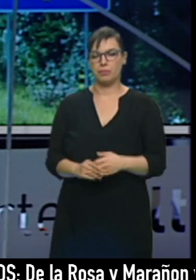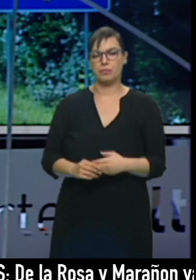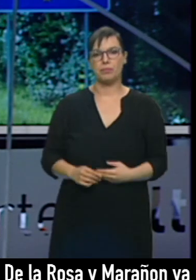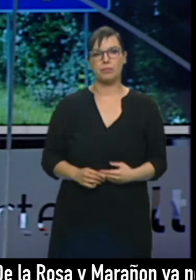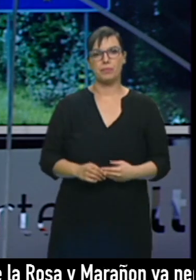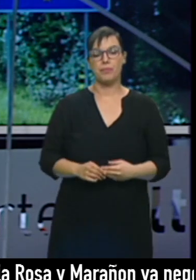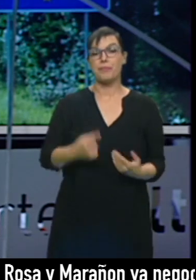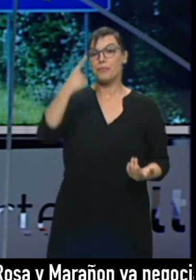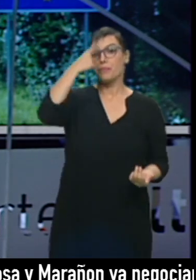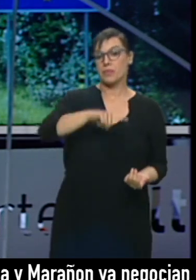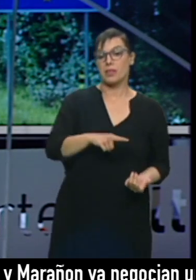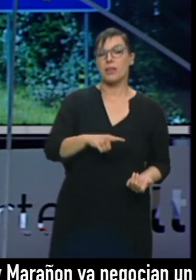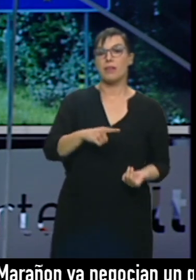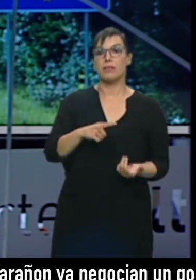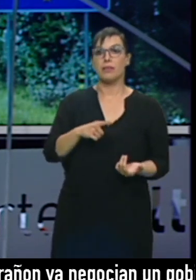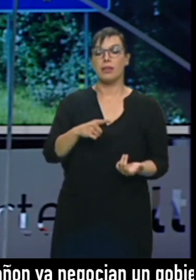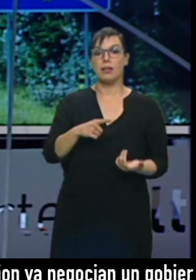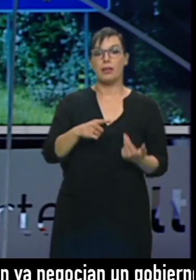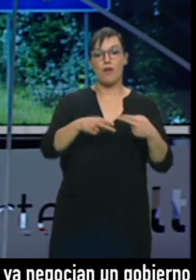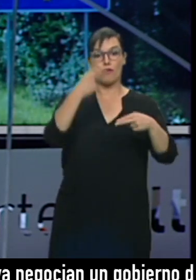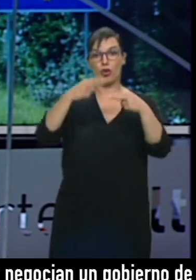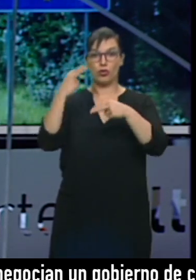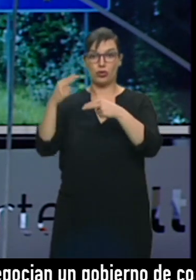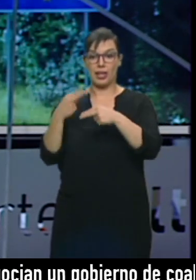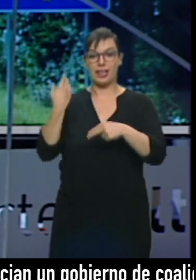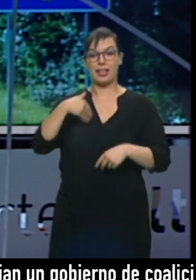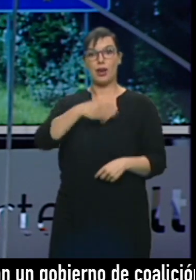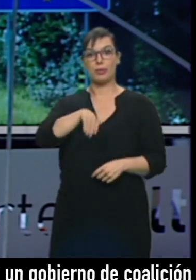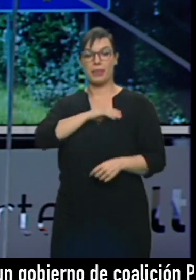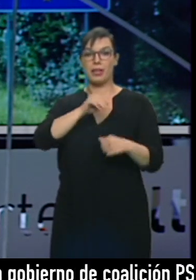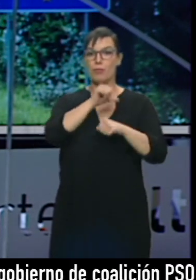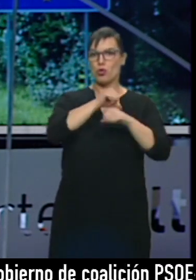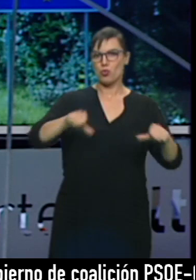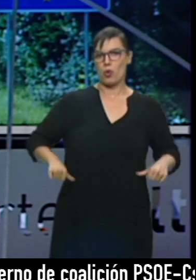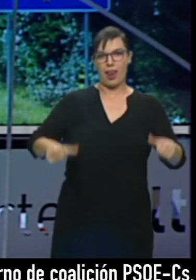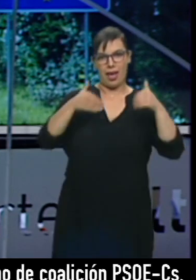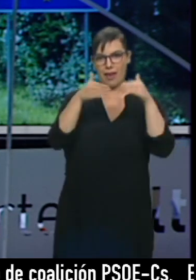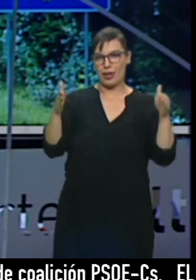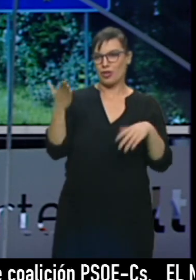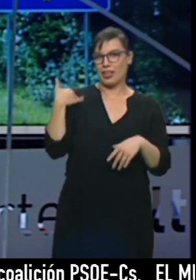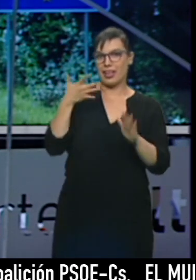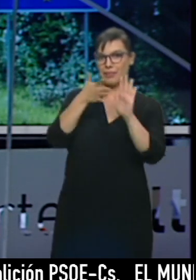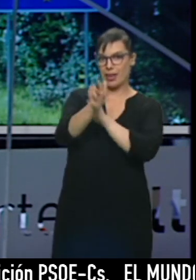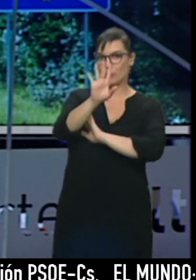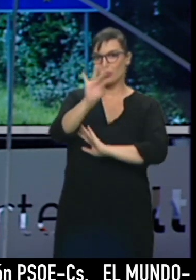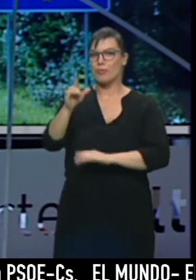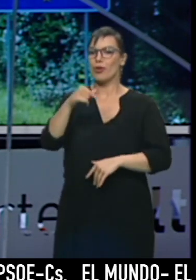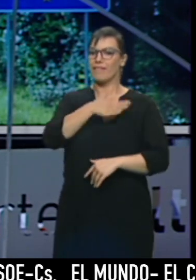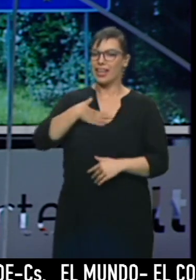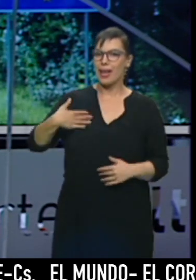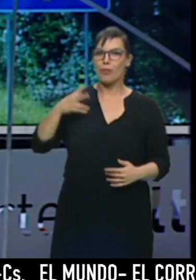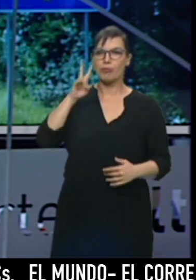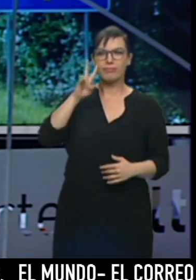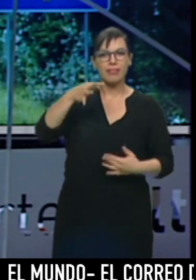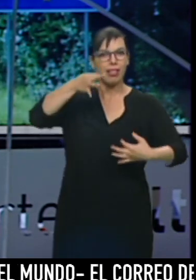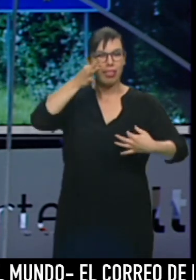Ya saben que están abiertos todos los pasos fronterizos entre España y Portugal. Ayer se lo contábamos pero hemos querido ver cómo